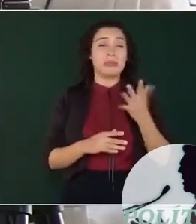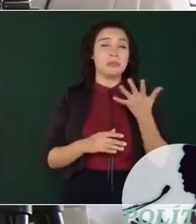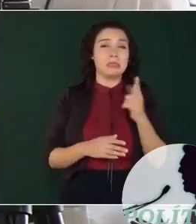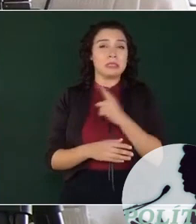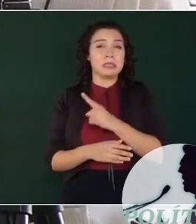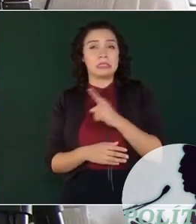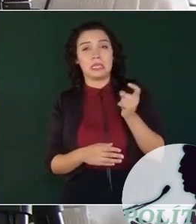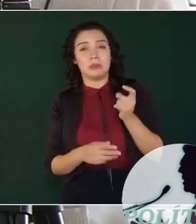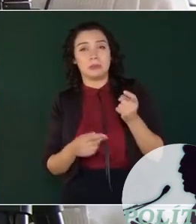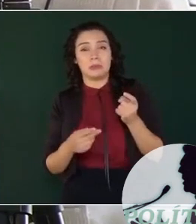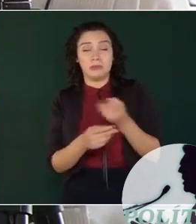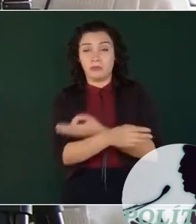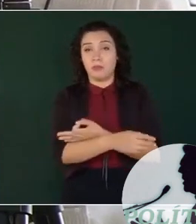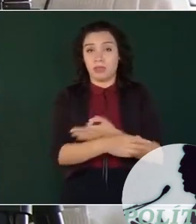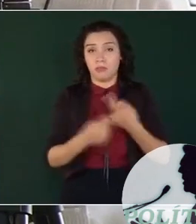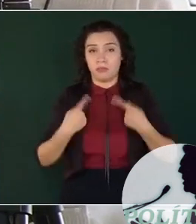familias,